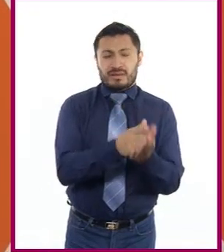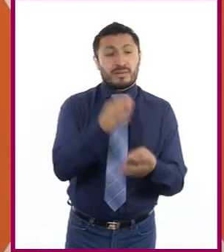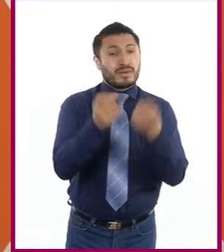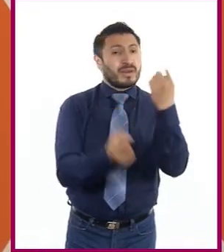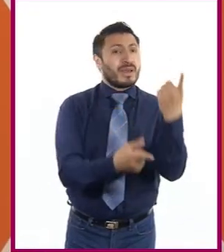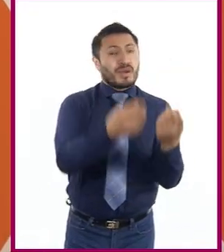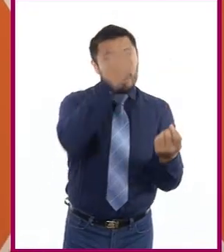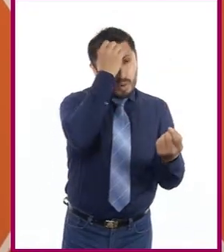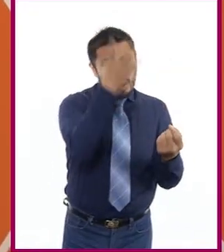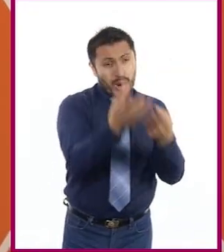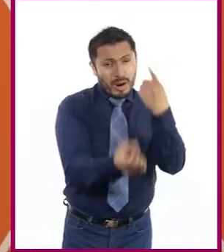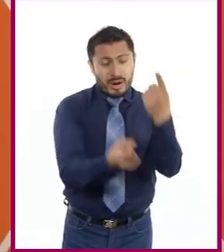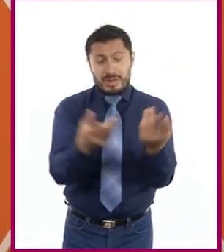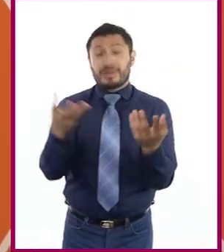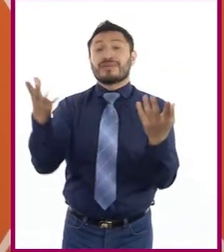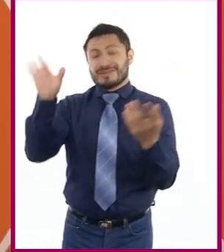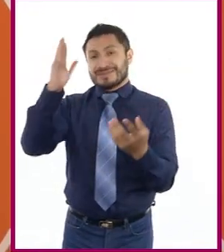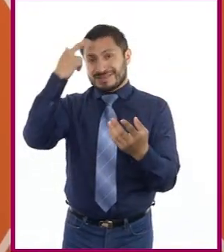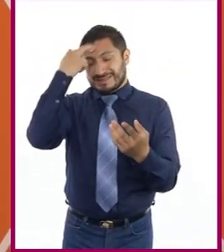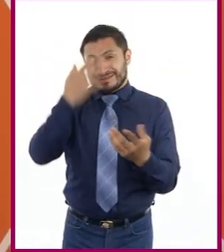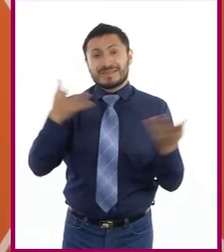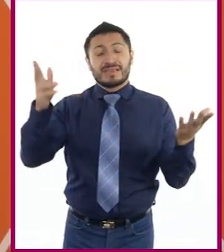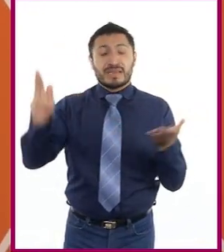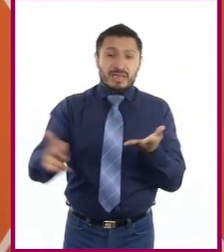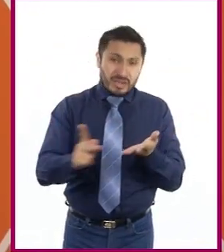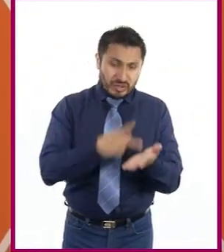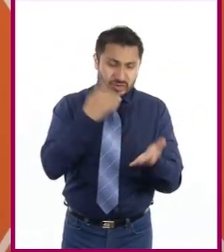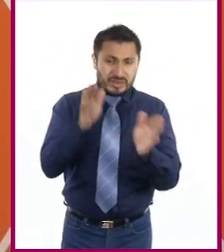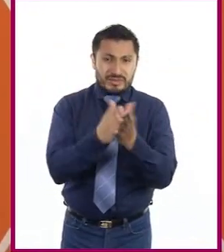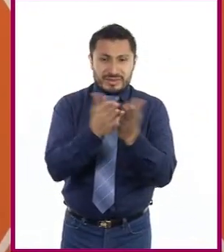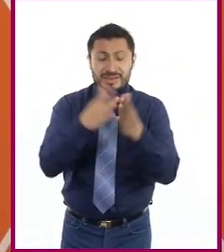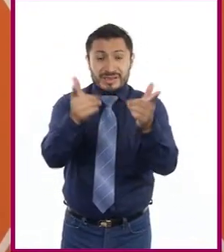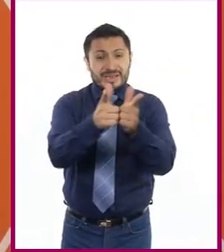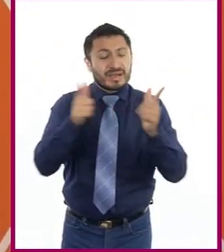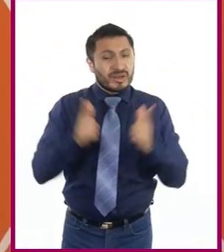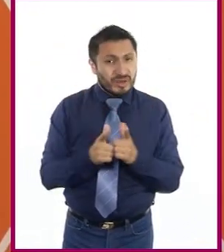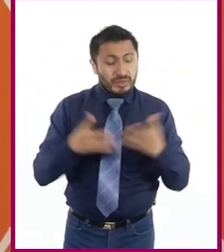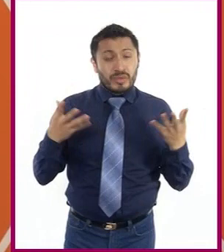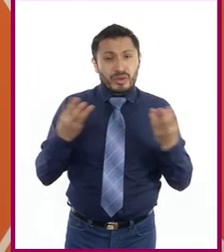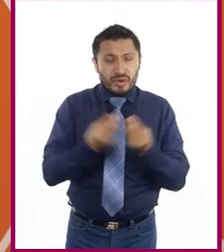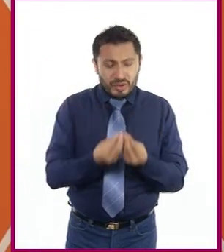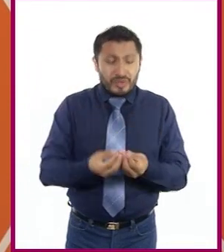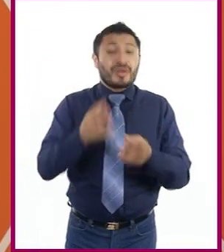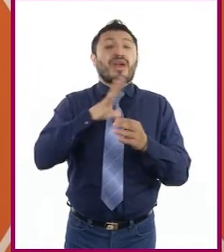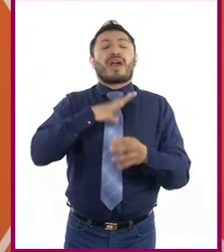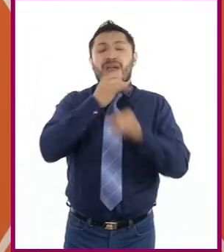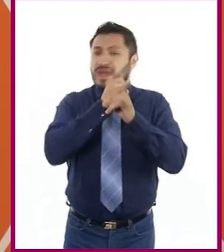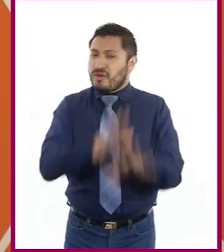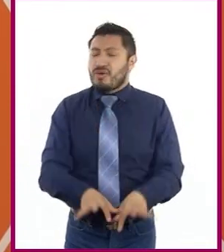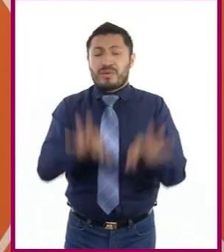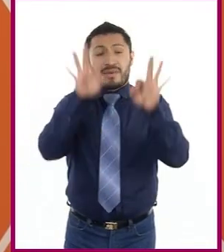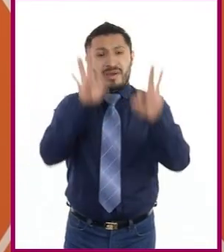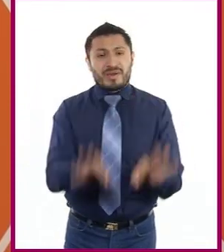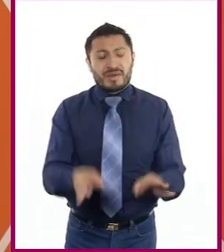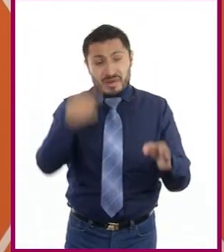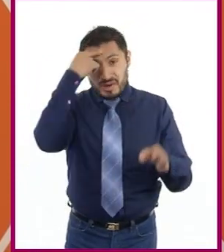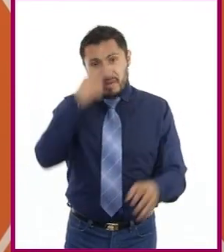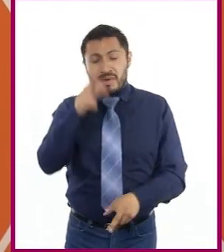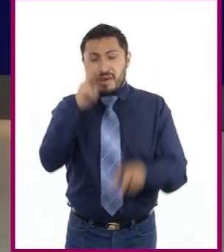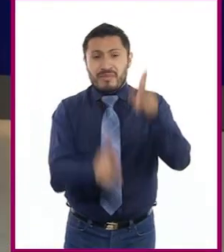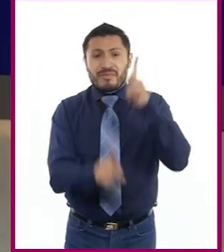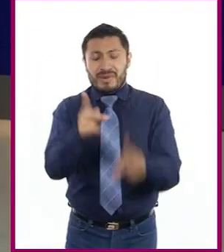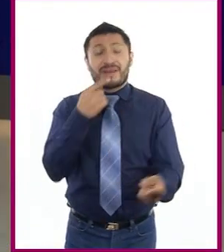recordaban, decidieron hacer una segunda lectura grupal y así contar con datos más precisos para comentarlos